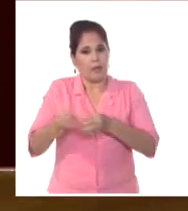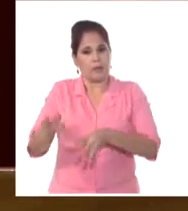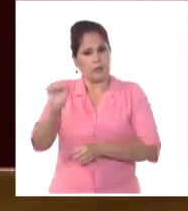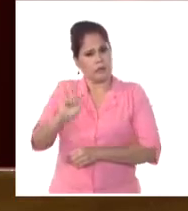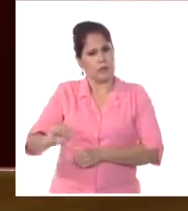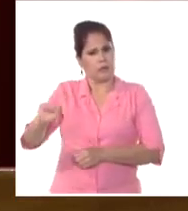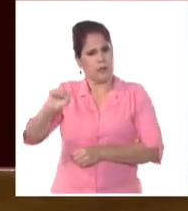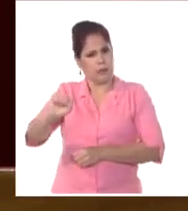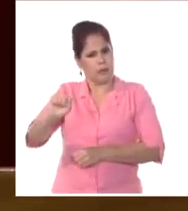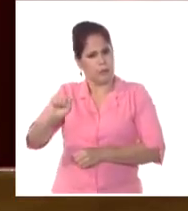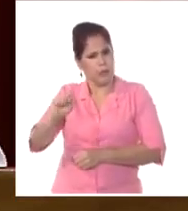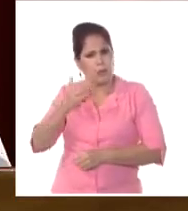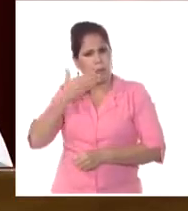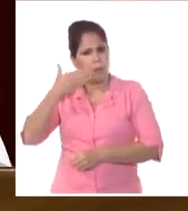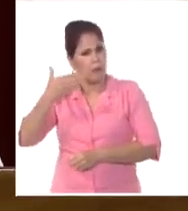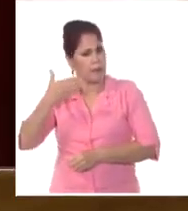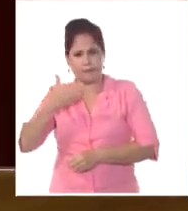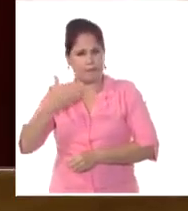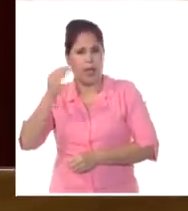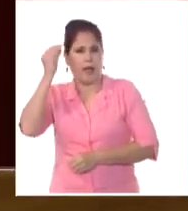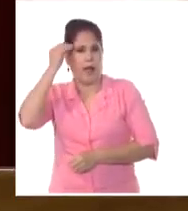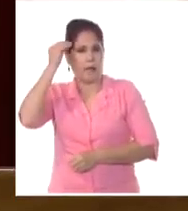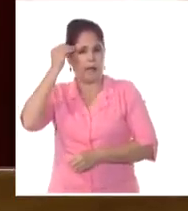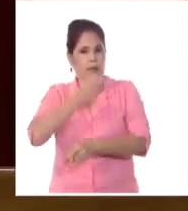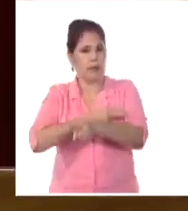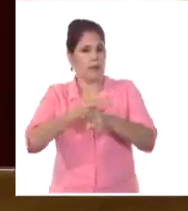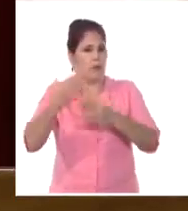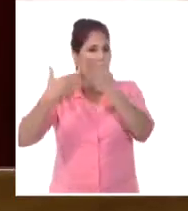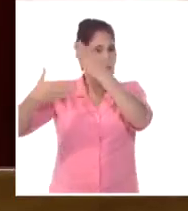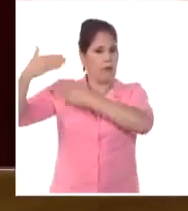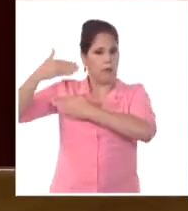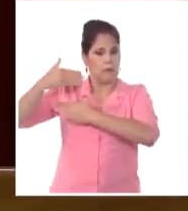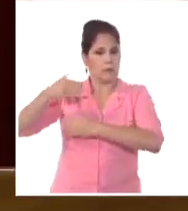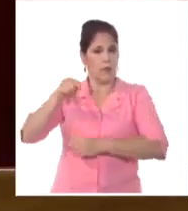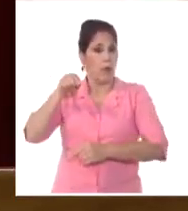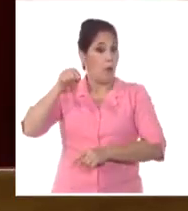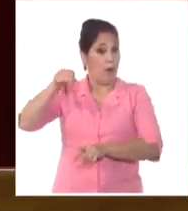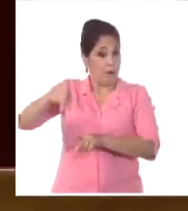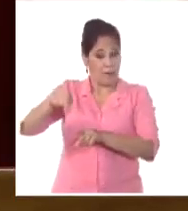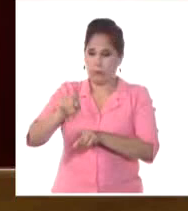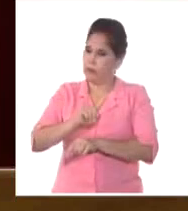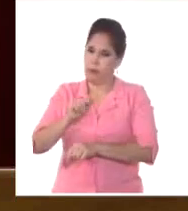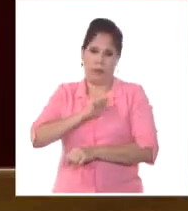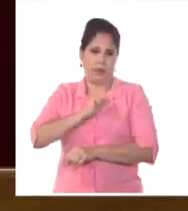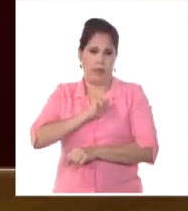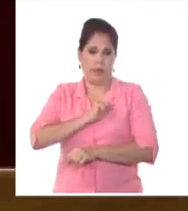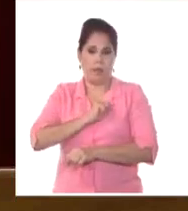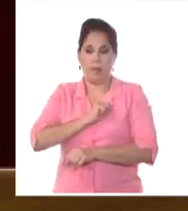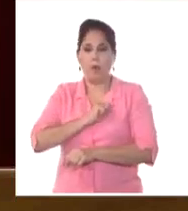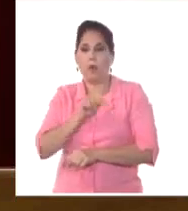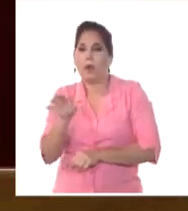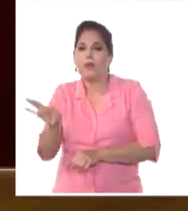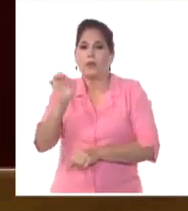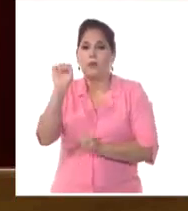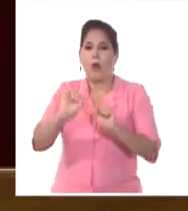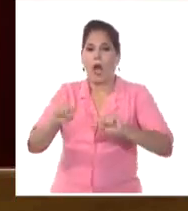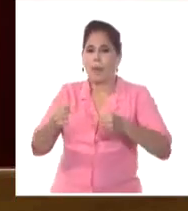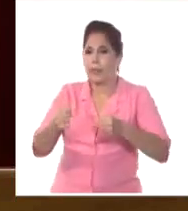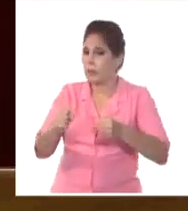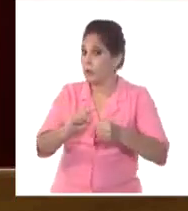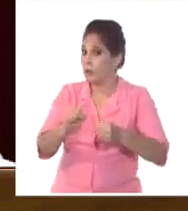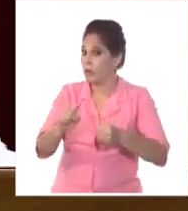socialismo con estos aprendizajes históricos no es la opción, porque no lo escogimos al azar. Lo